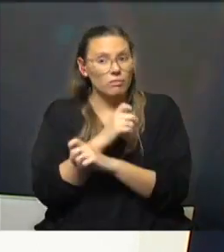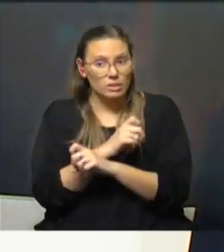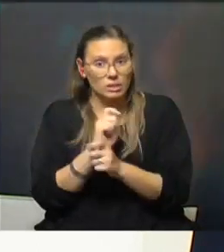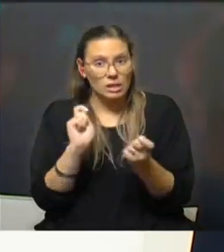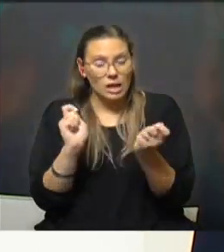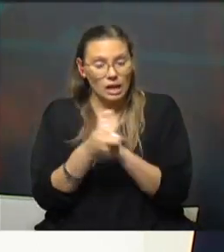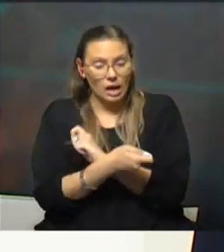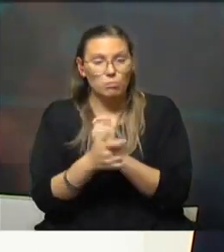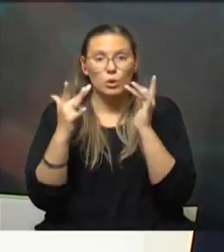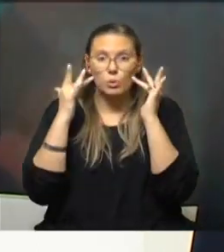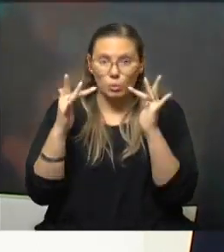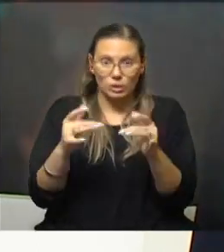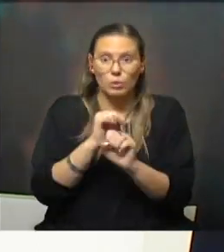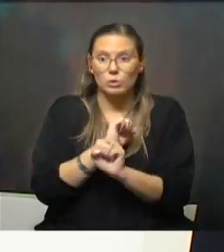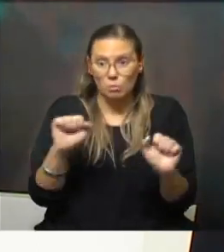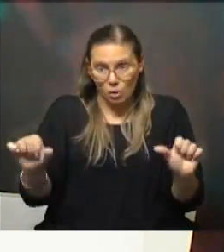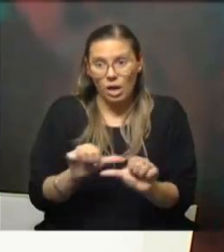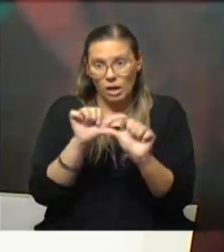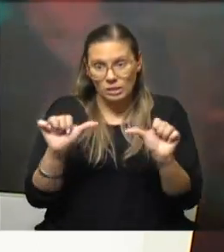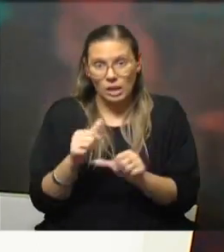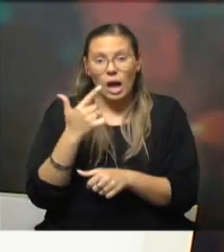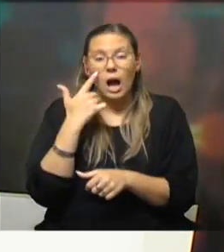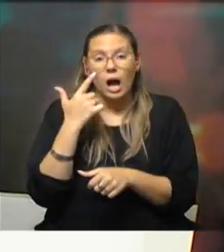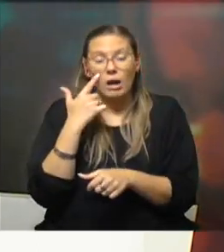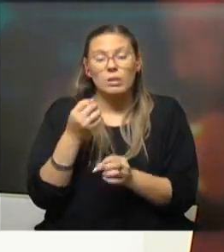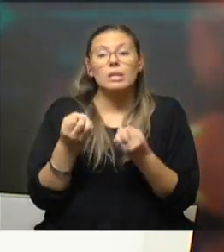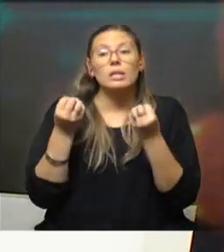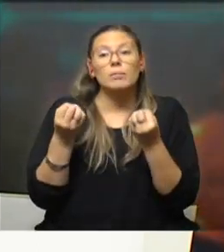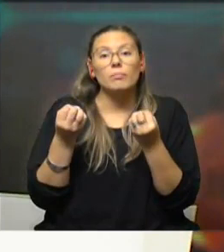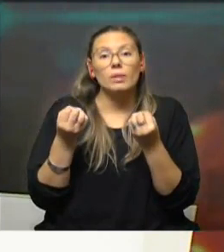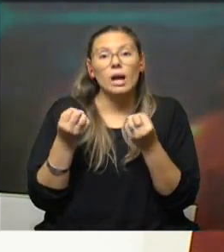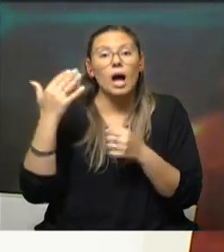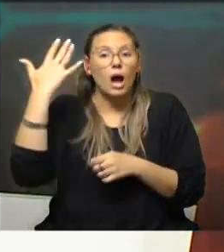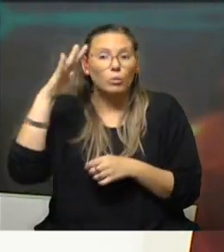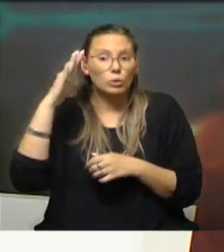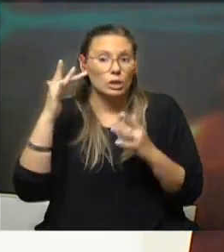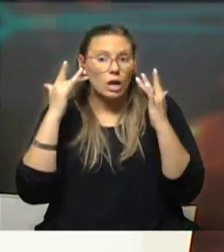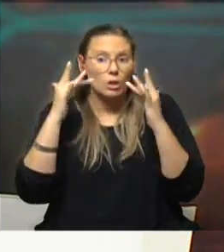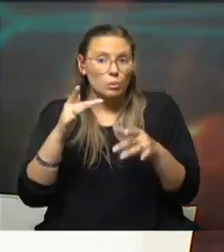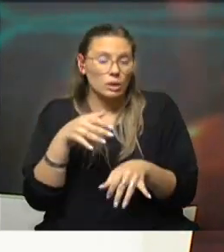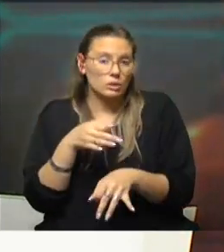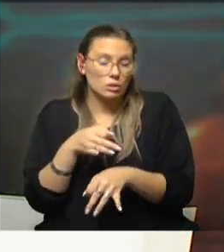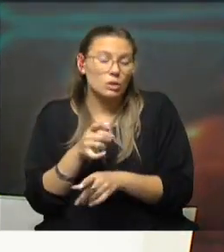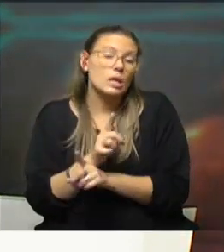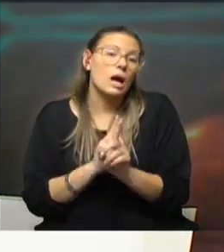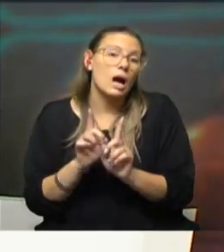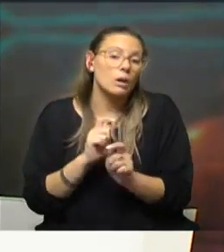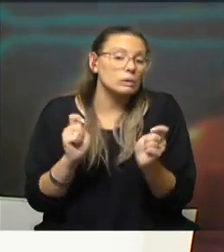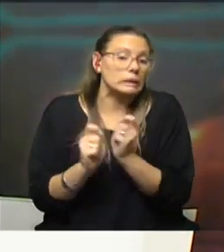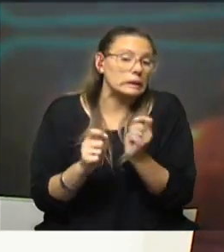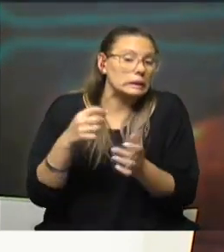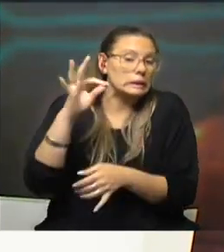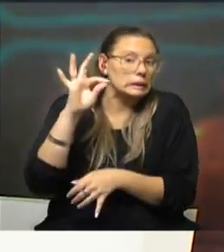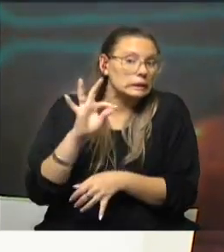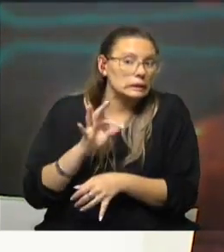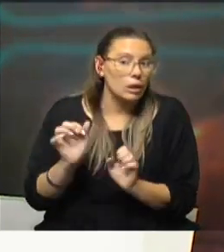transformación educativa se pueda llevar adelante. Veremos si recogen el guante las autoridades de la enseñanza y hacen alguna corrección o